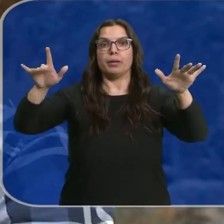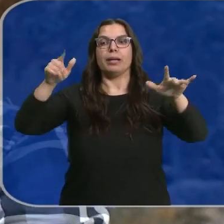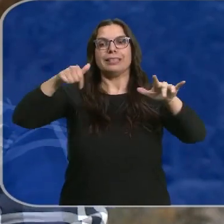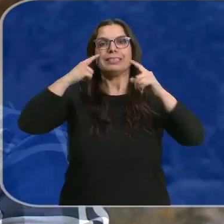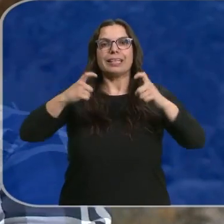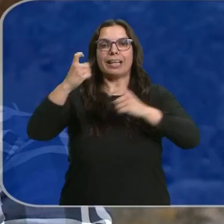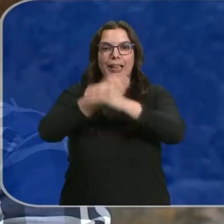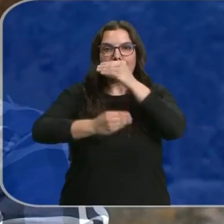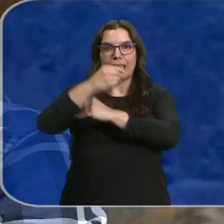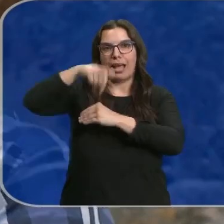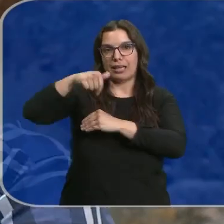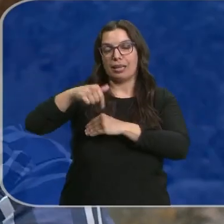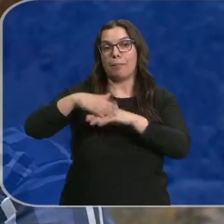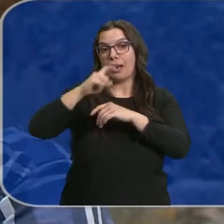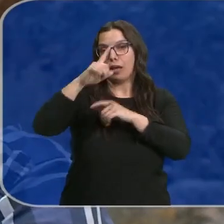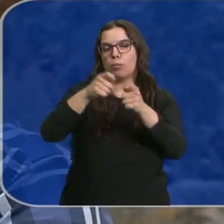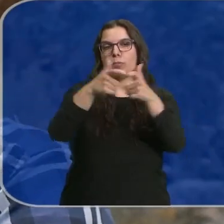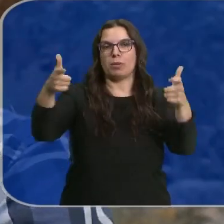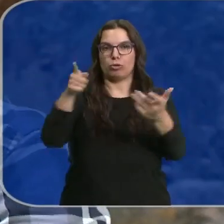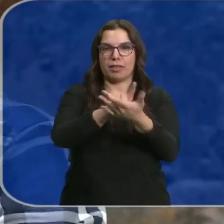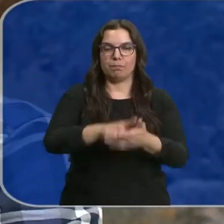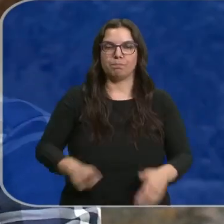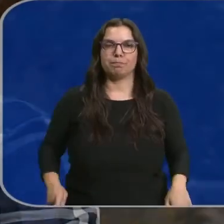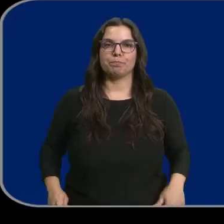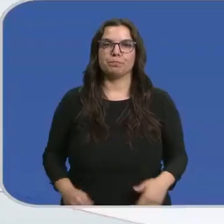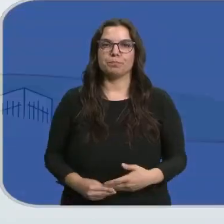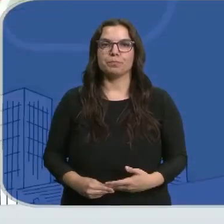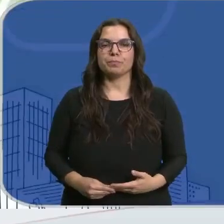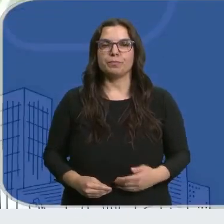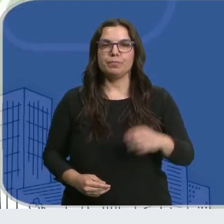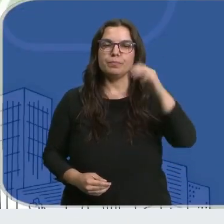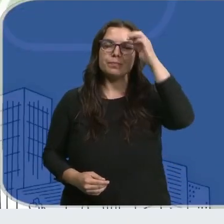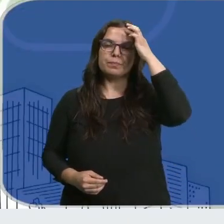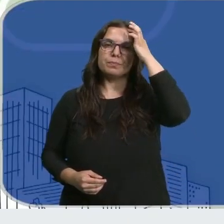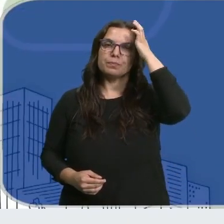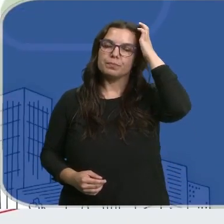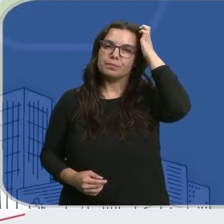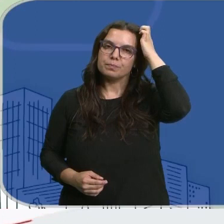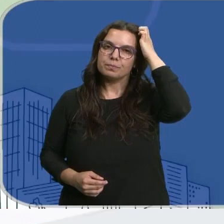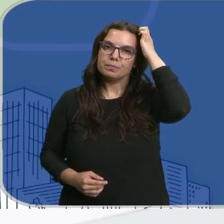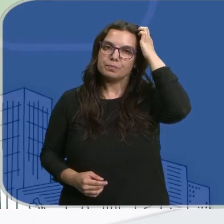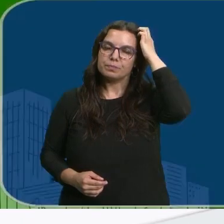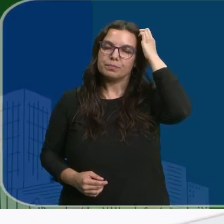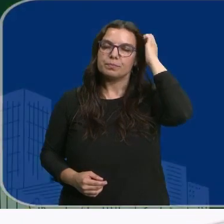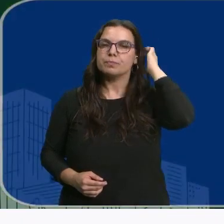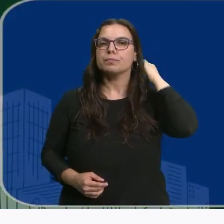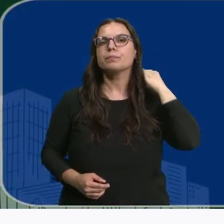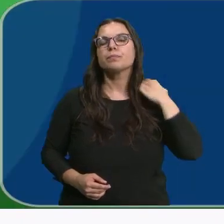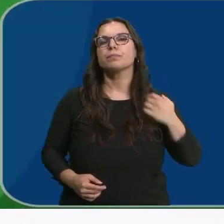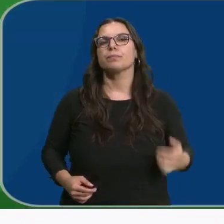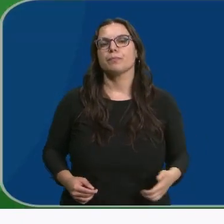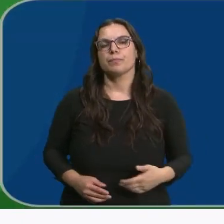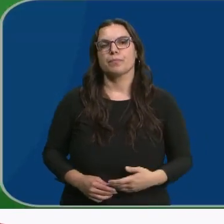reproducirse aquí y a ver si conseguimos dentro de unos años recuperar la población. Si estás buscando un banco que crea en